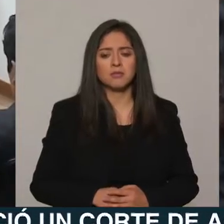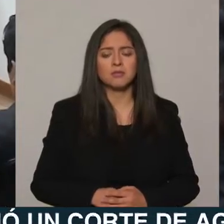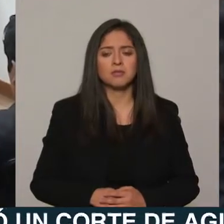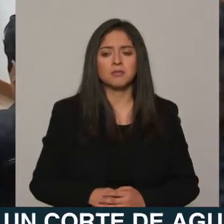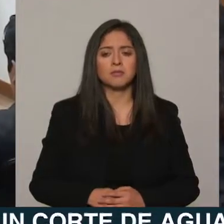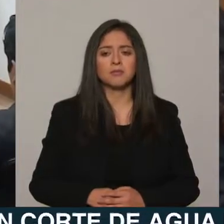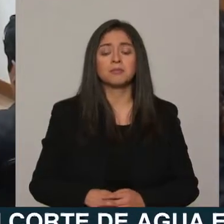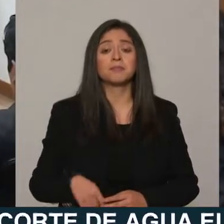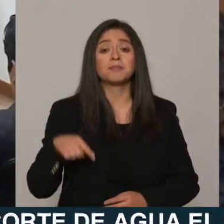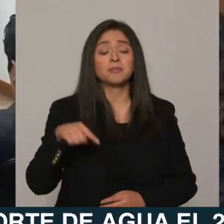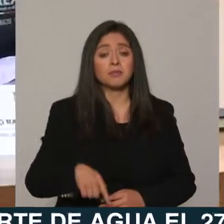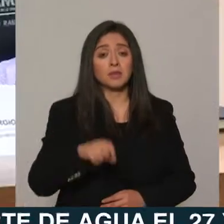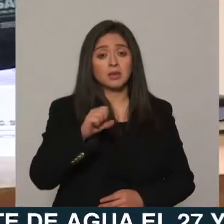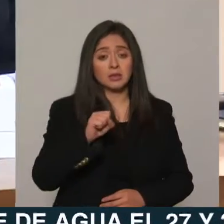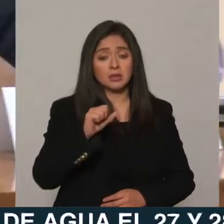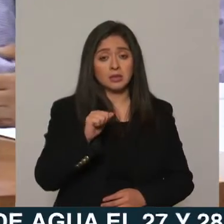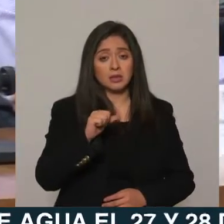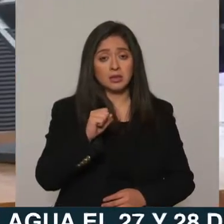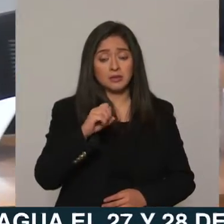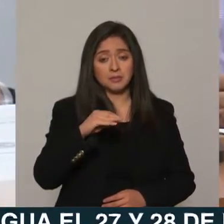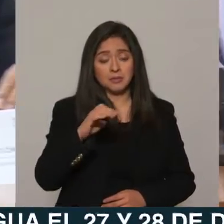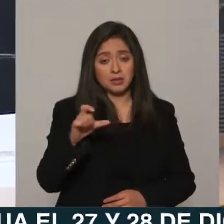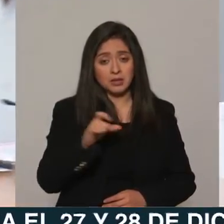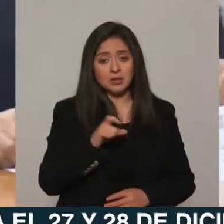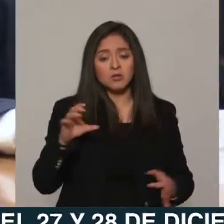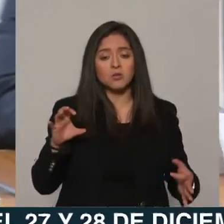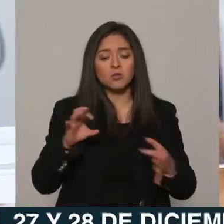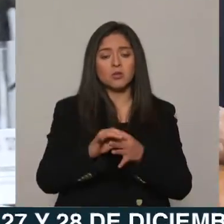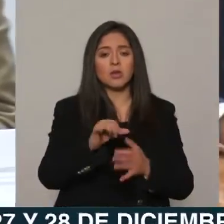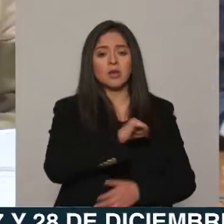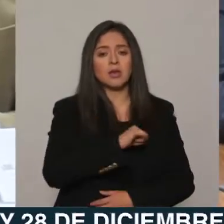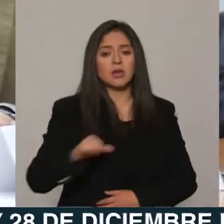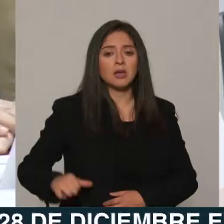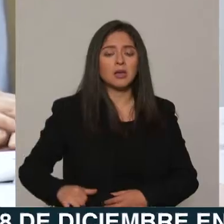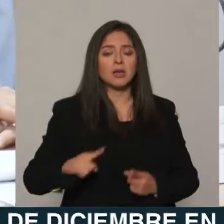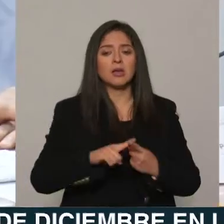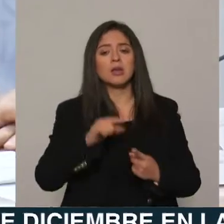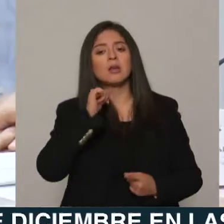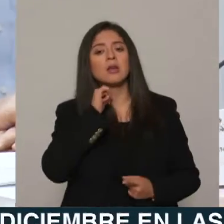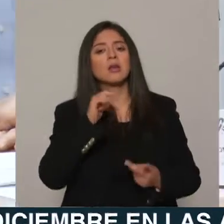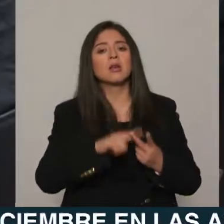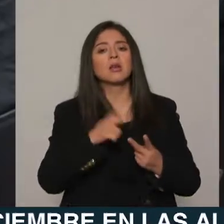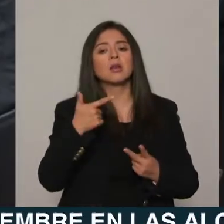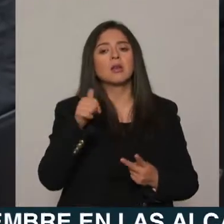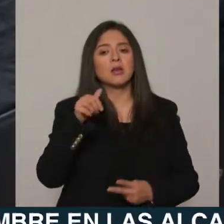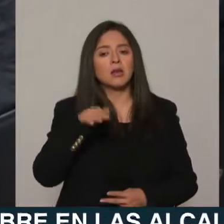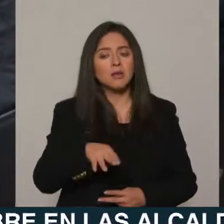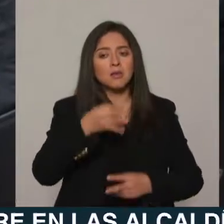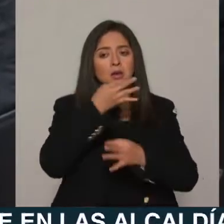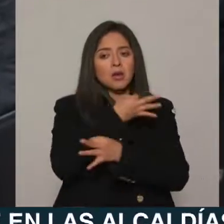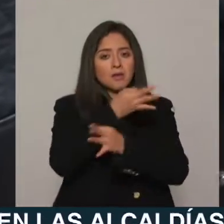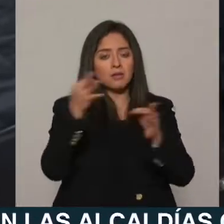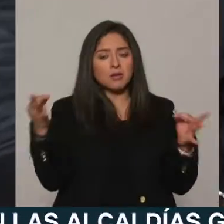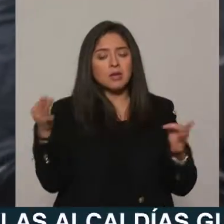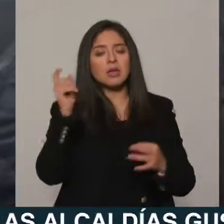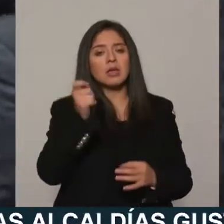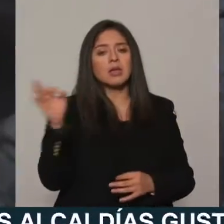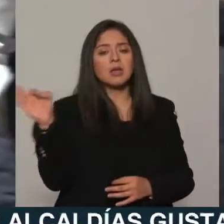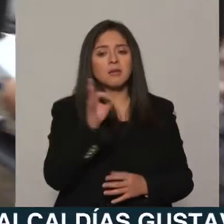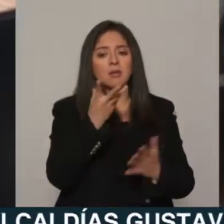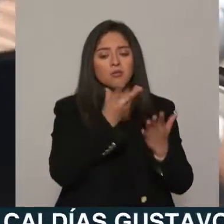El Sistema de Aguas de la Ciudad de México, en coordinación con los alcaldes de Azcapotzalco y Gustavo Amadero, informaron sobre las